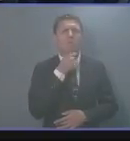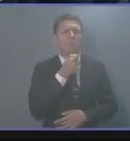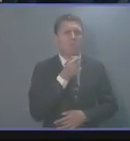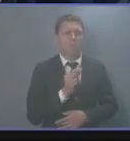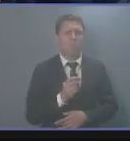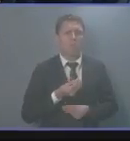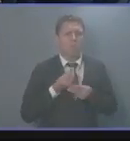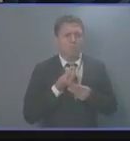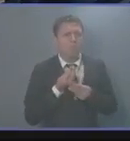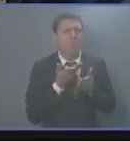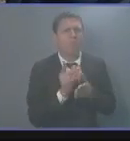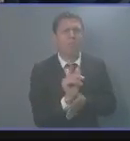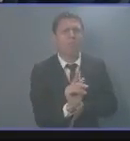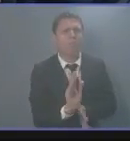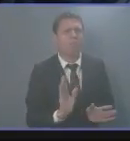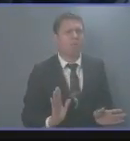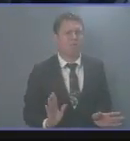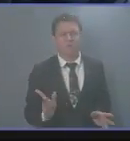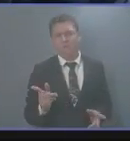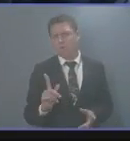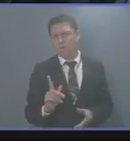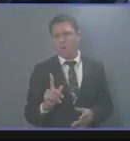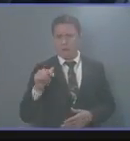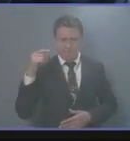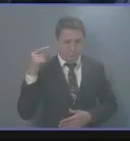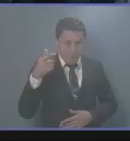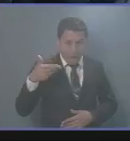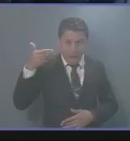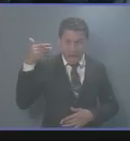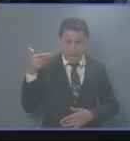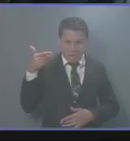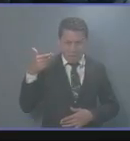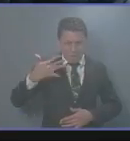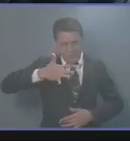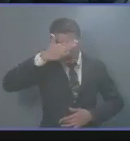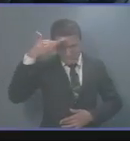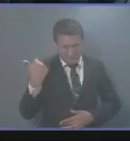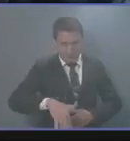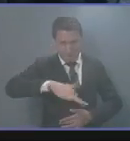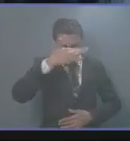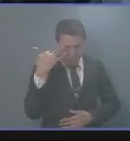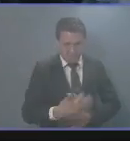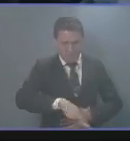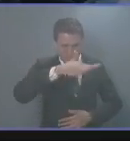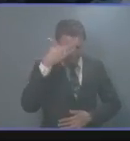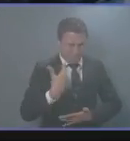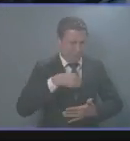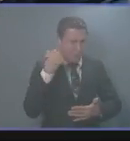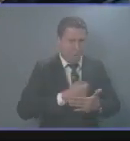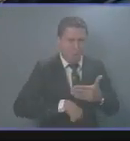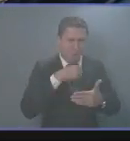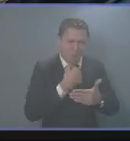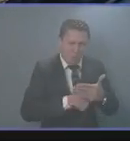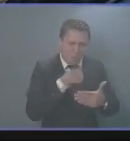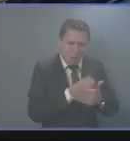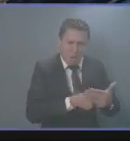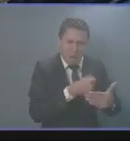estaban contemplados en esta memoria de labores cuando vino a dar el informe a este seno legislativo.